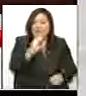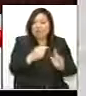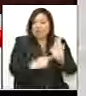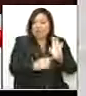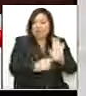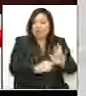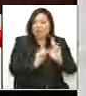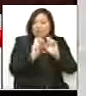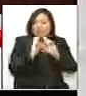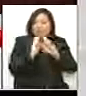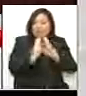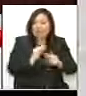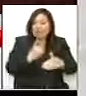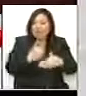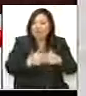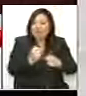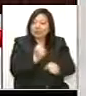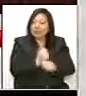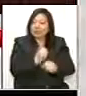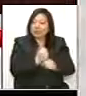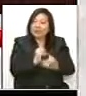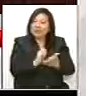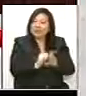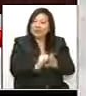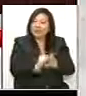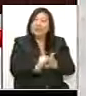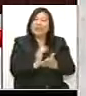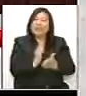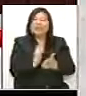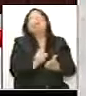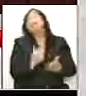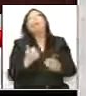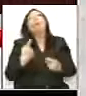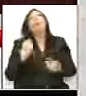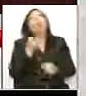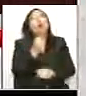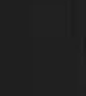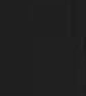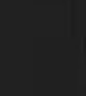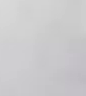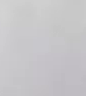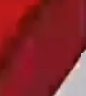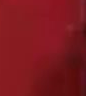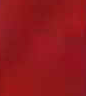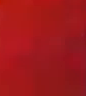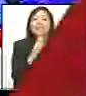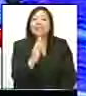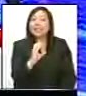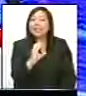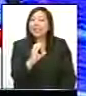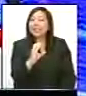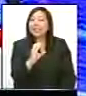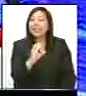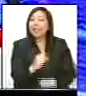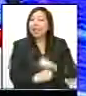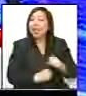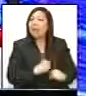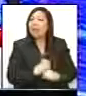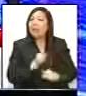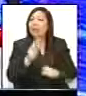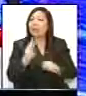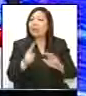los resultados de los avances del trabajo que realiza el Frente Parlamentario contra la TBC, creado en el año